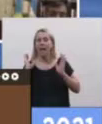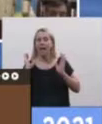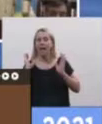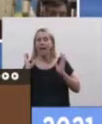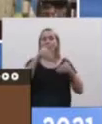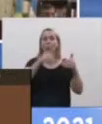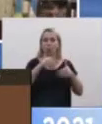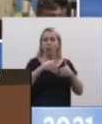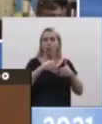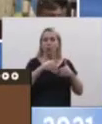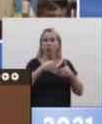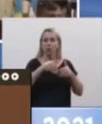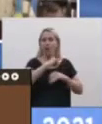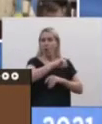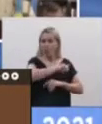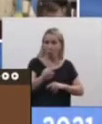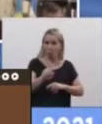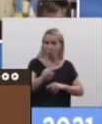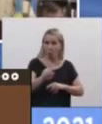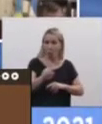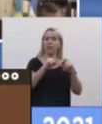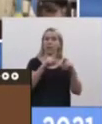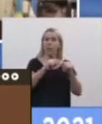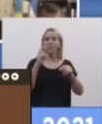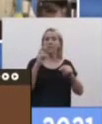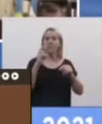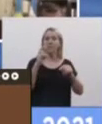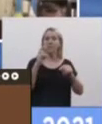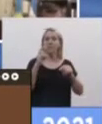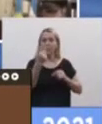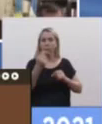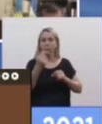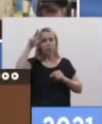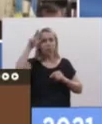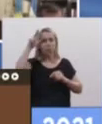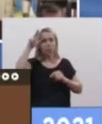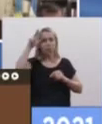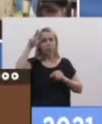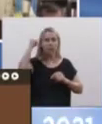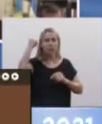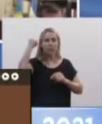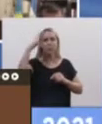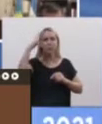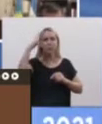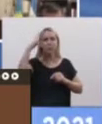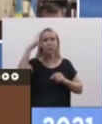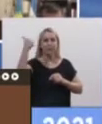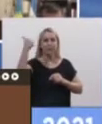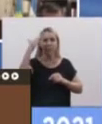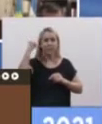se presentaba no solo el presupuesto de este año, sino una visión del resultado fiscal para los años venideros y un pedido